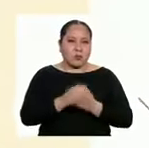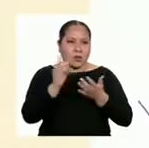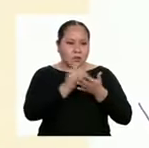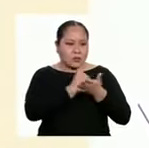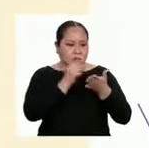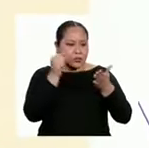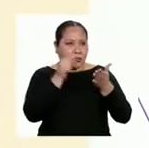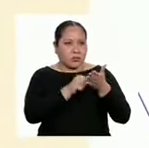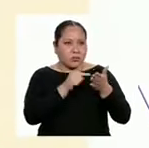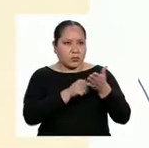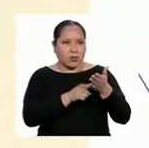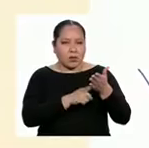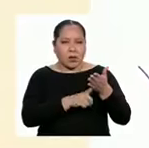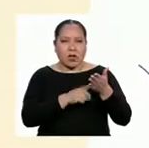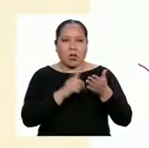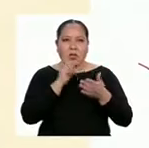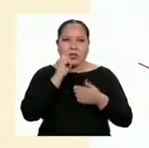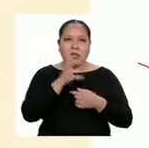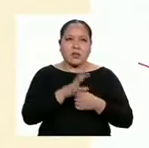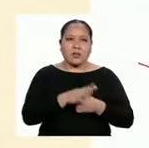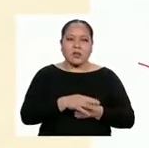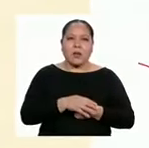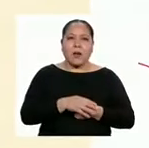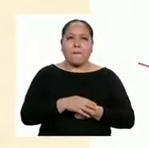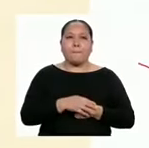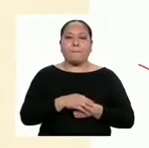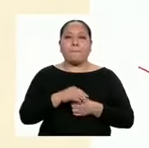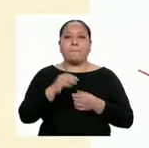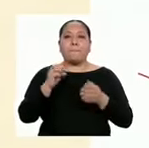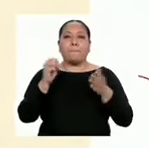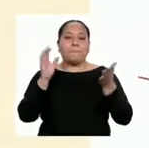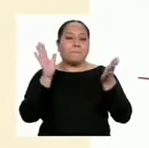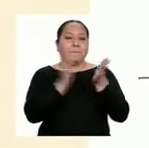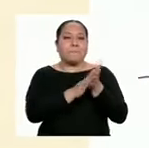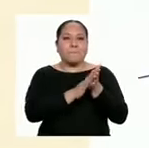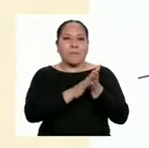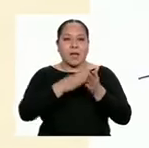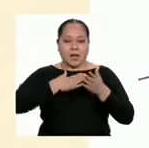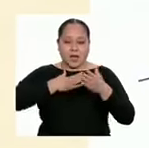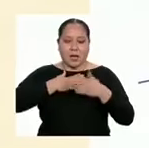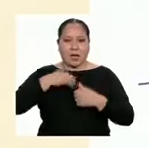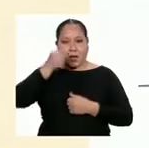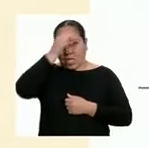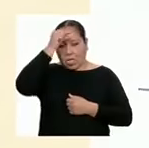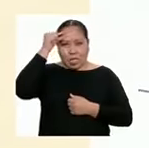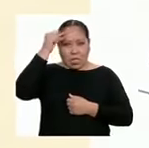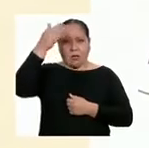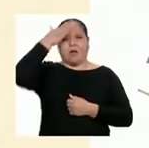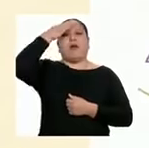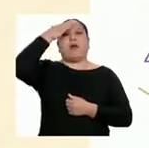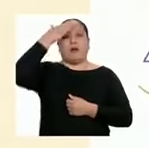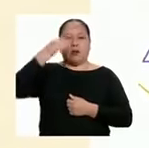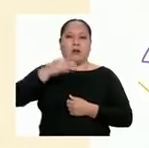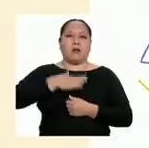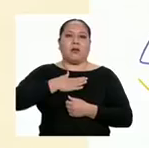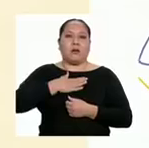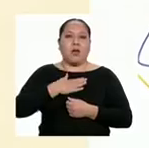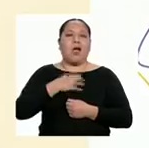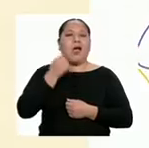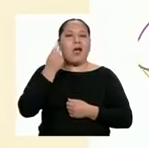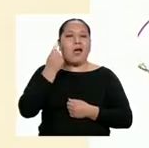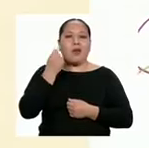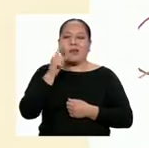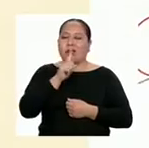El diccionario de la Real Academia dice que es una marca o señal en el cuerpo. Ahora comprendo mejor lo de